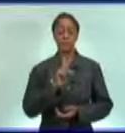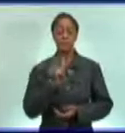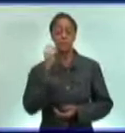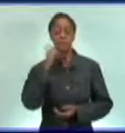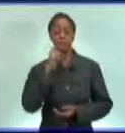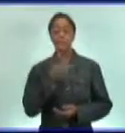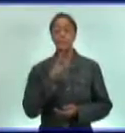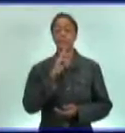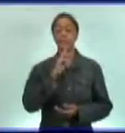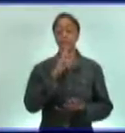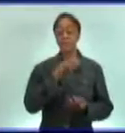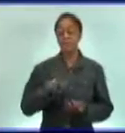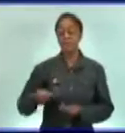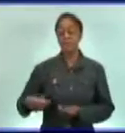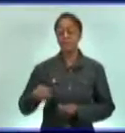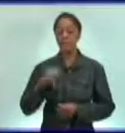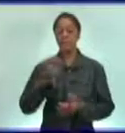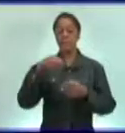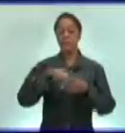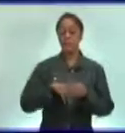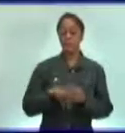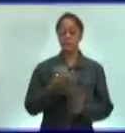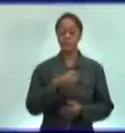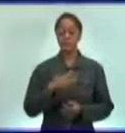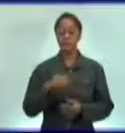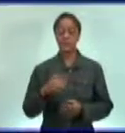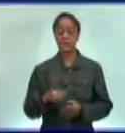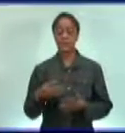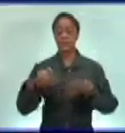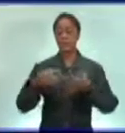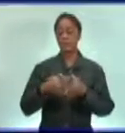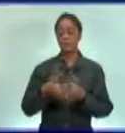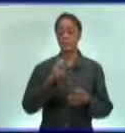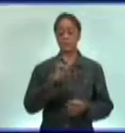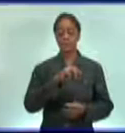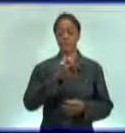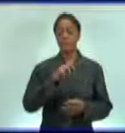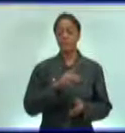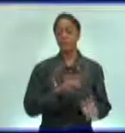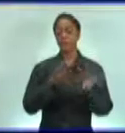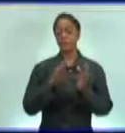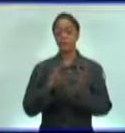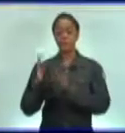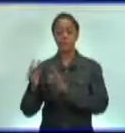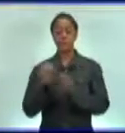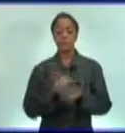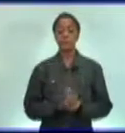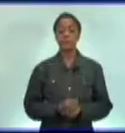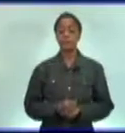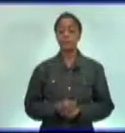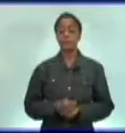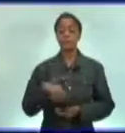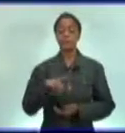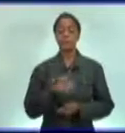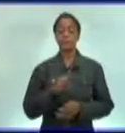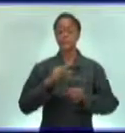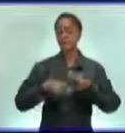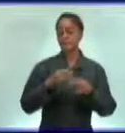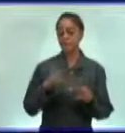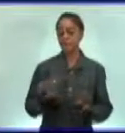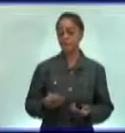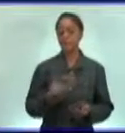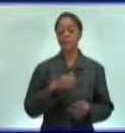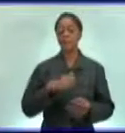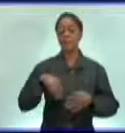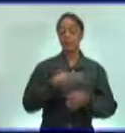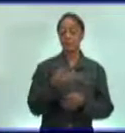sustancia líquida que se encuentra dentro de la célula entre la membrana citoplasmática y el núcleo, que contribuye al traslado